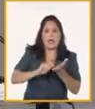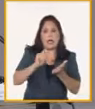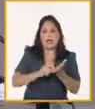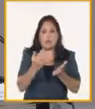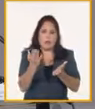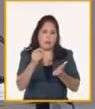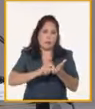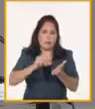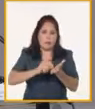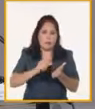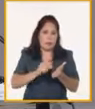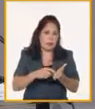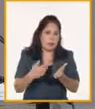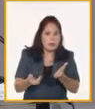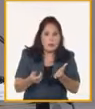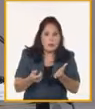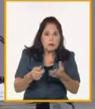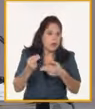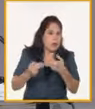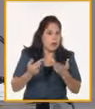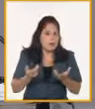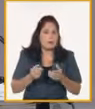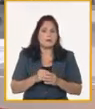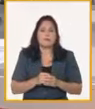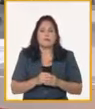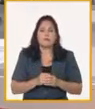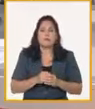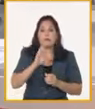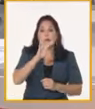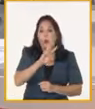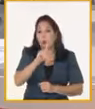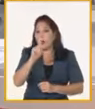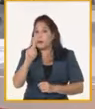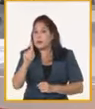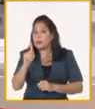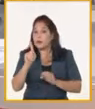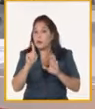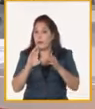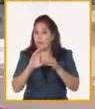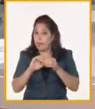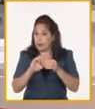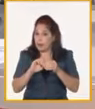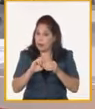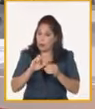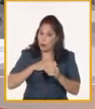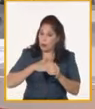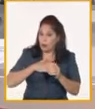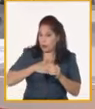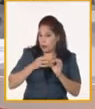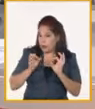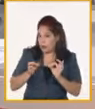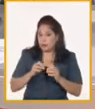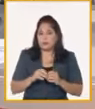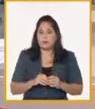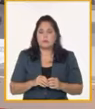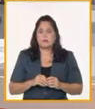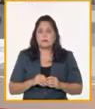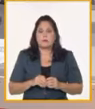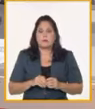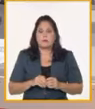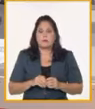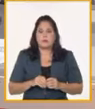en funcionamiento estos establecimientos cuando Dice 41 41 empresas mi pymes o o